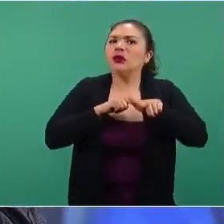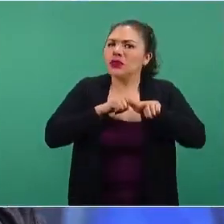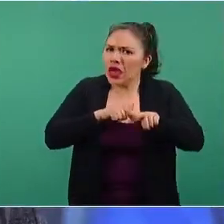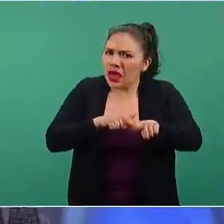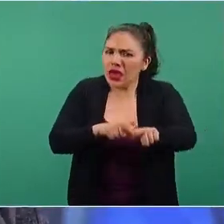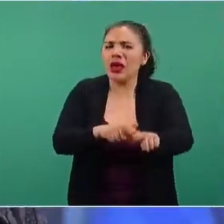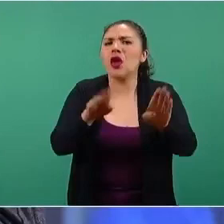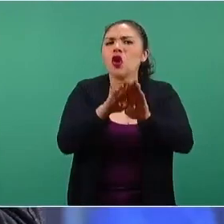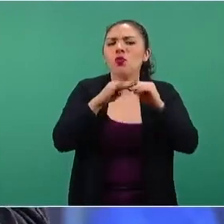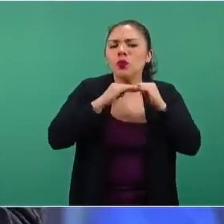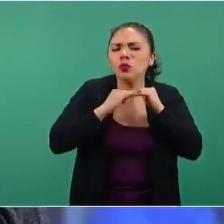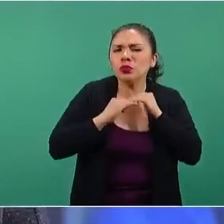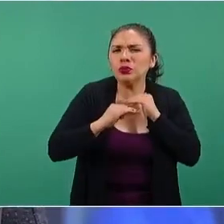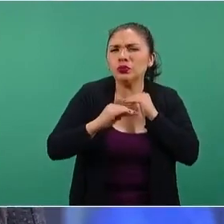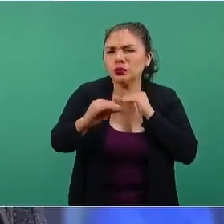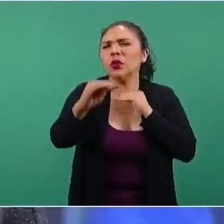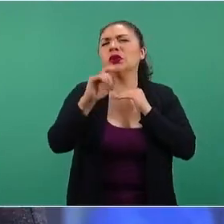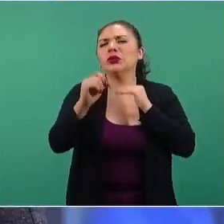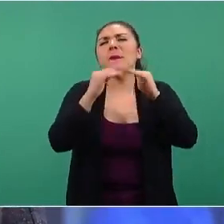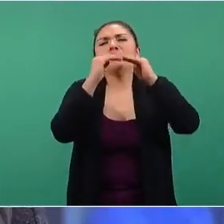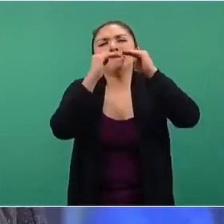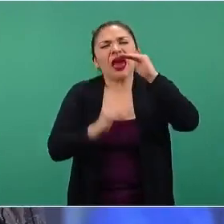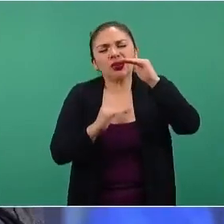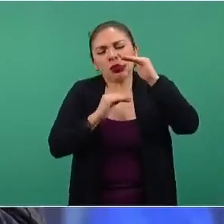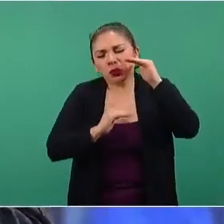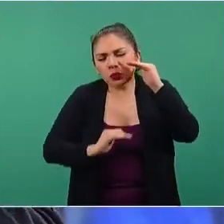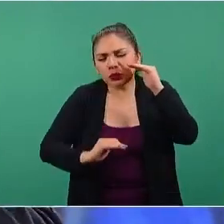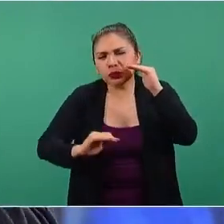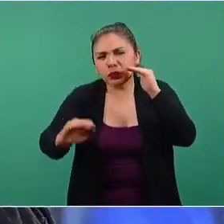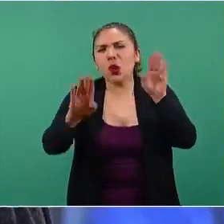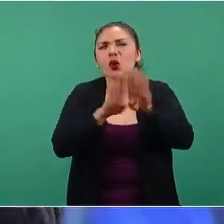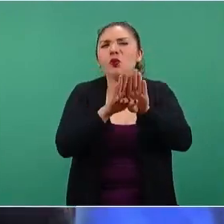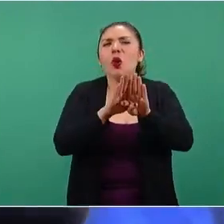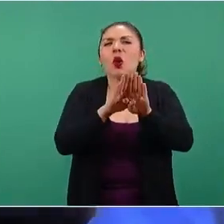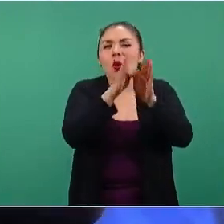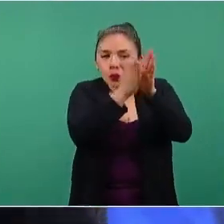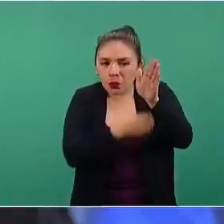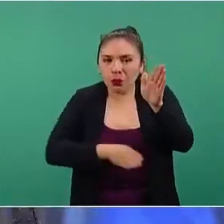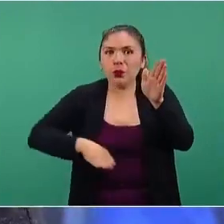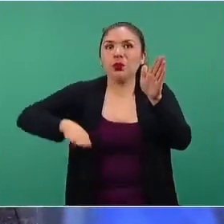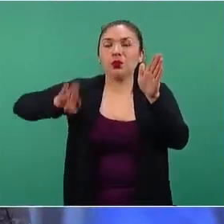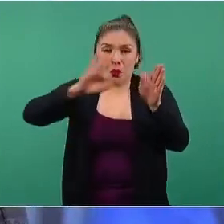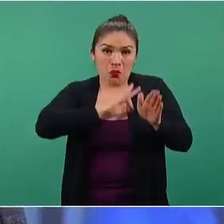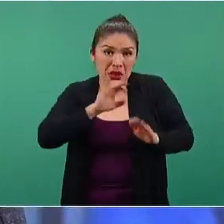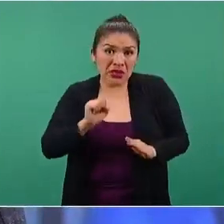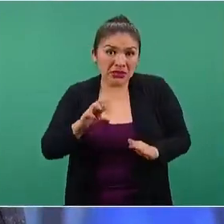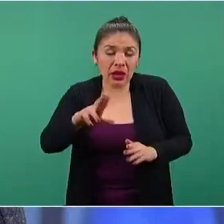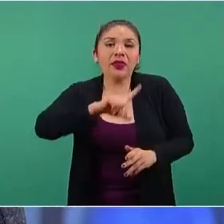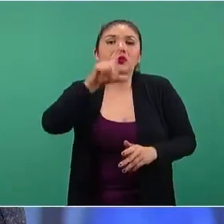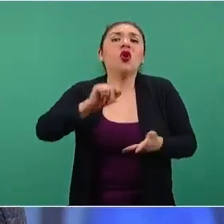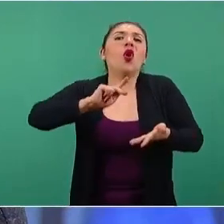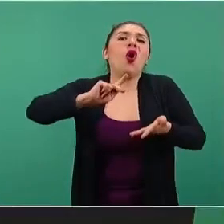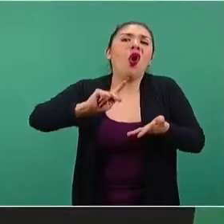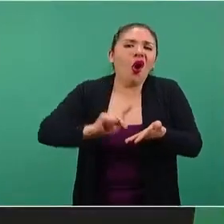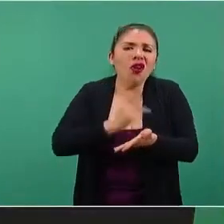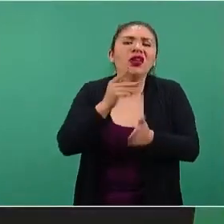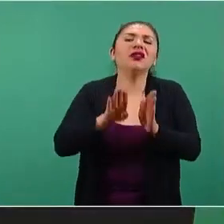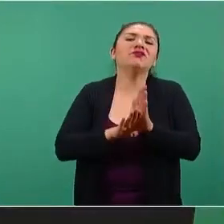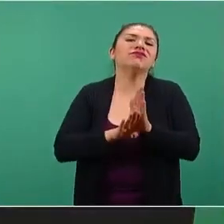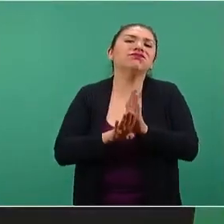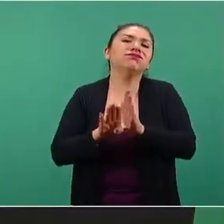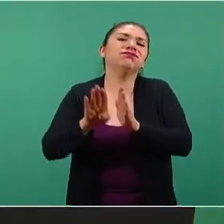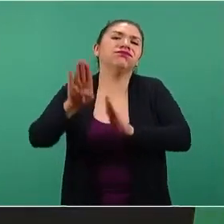mantener una meseta por debajo, más bien más que meseta, un valle, y después que pudiera empezar